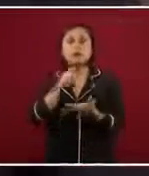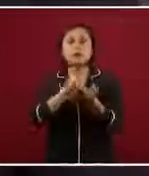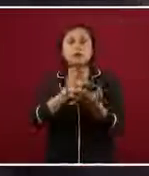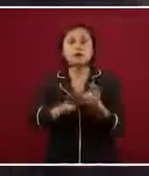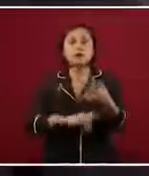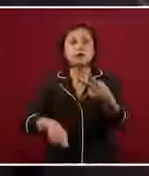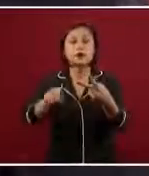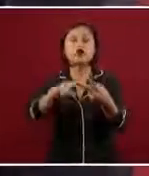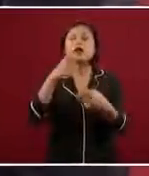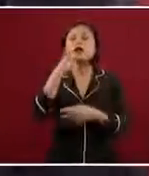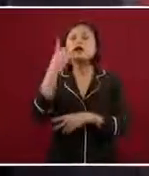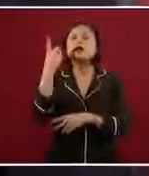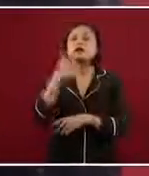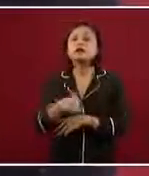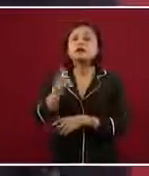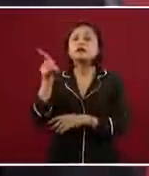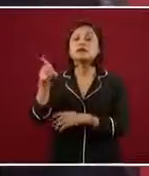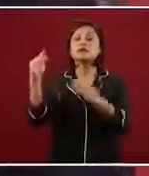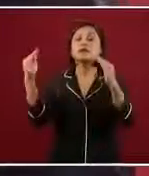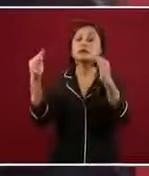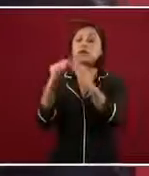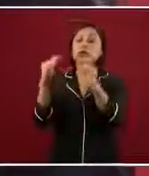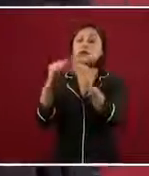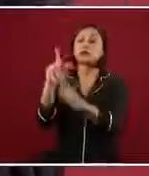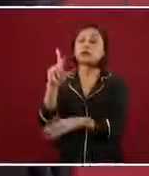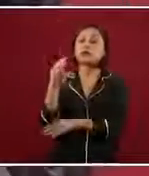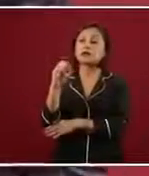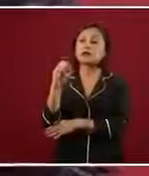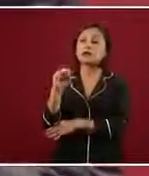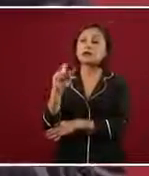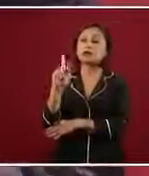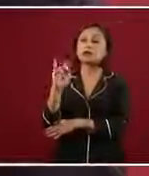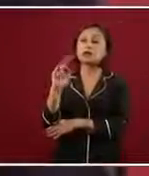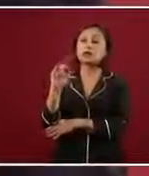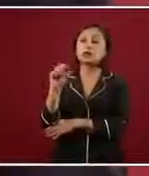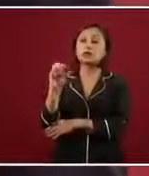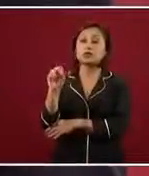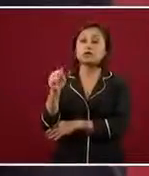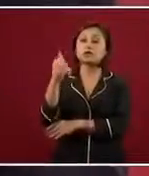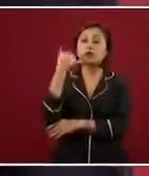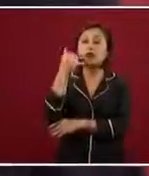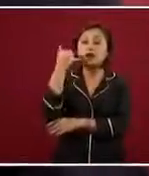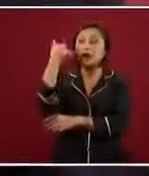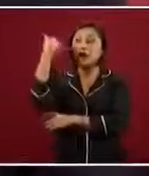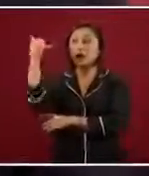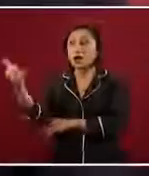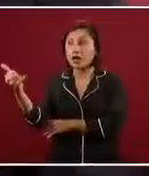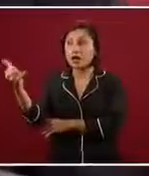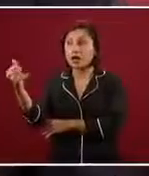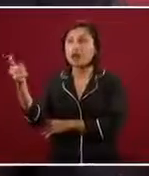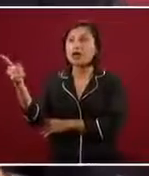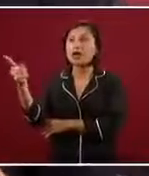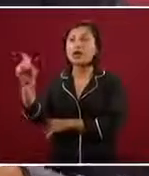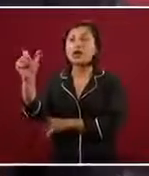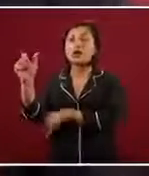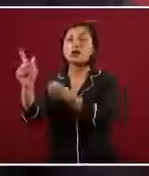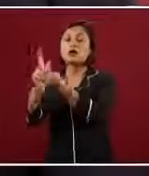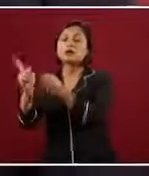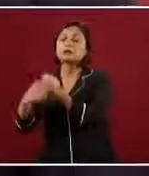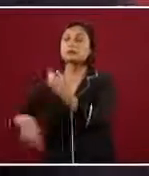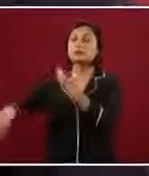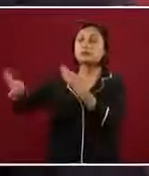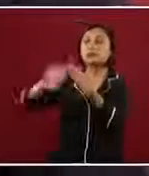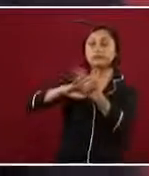salían los mensajes de la guerra sucia en contra de nosotros. ¿Y qué resolvieron las